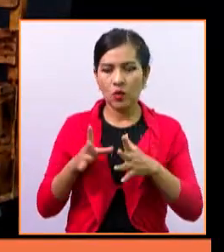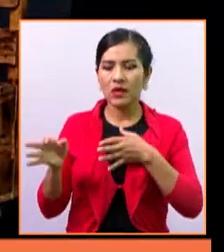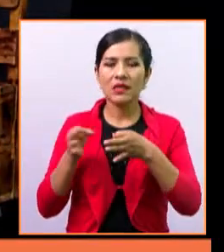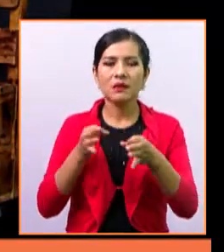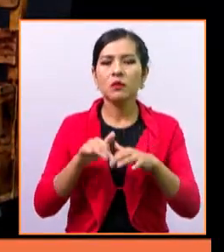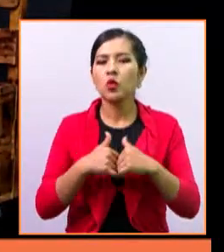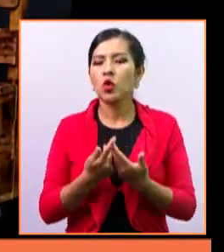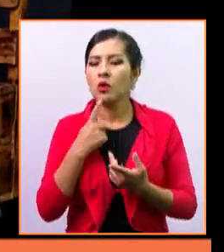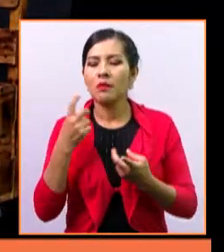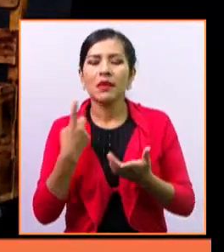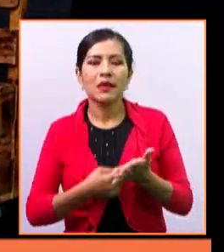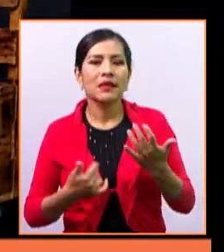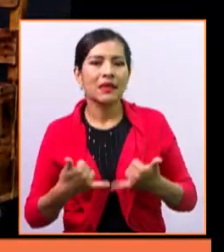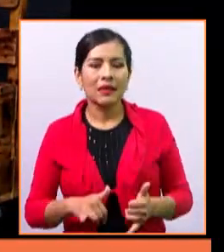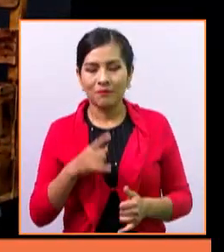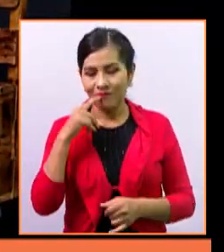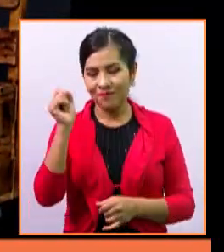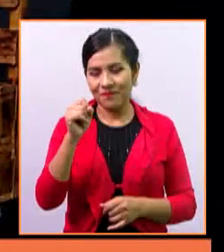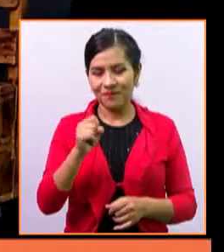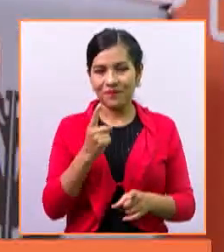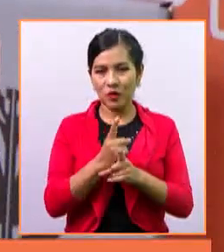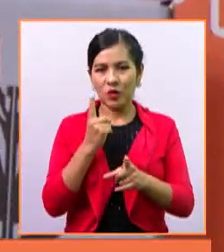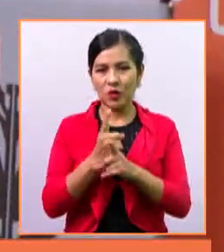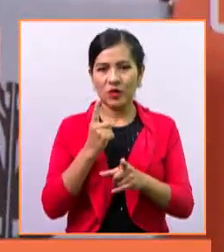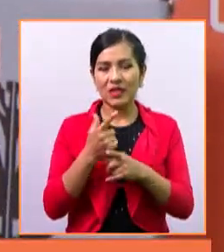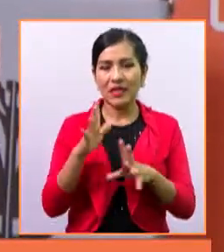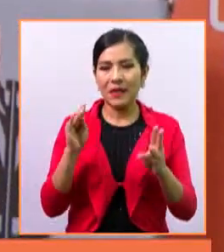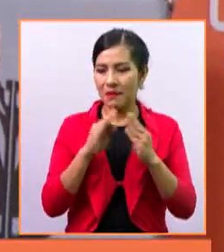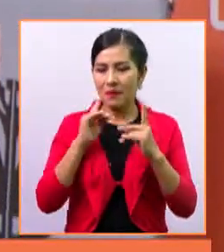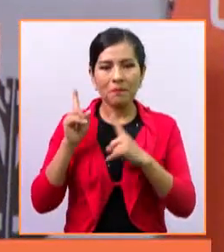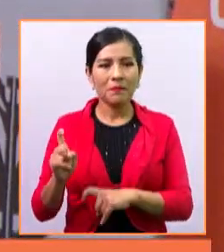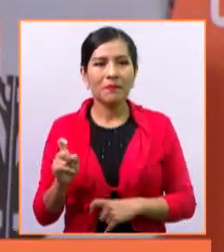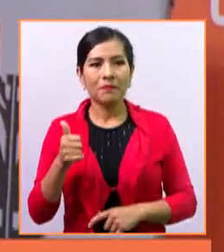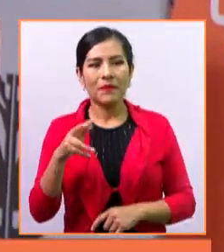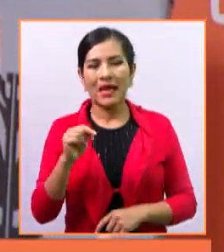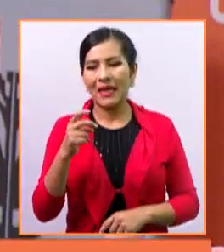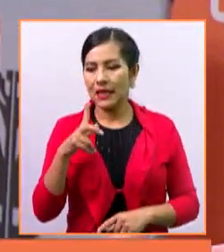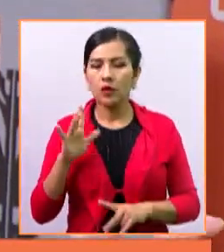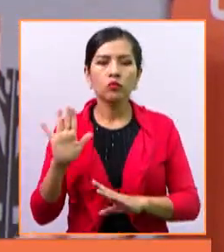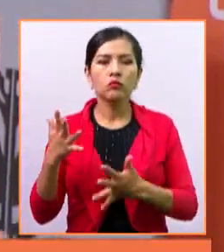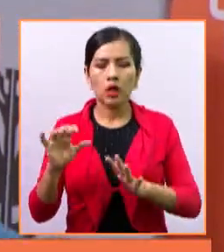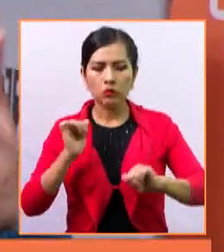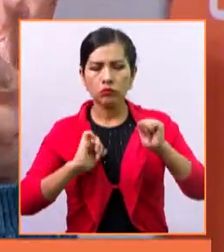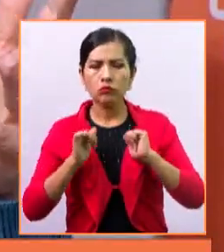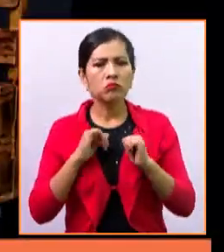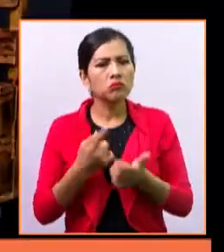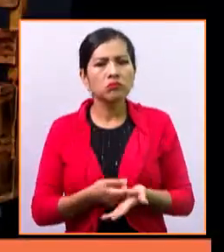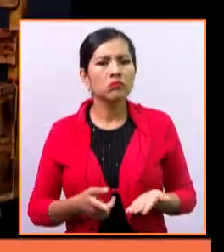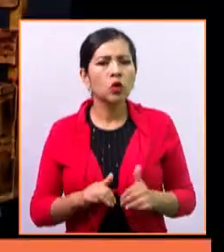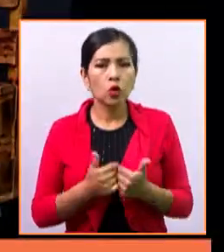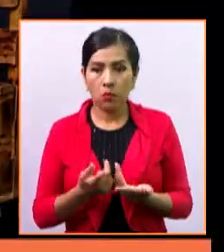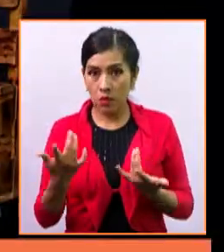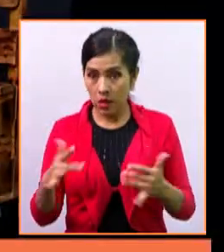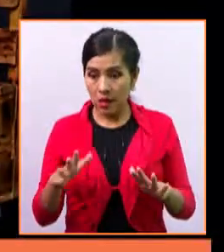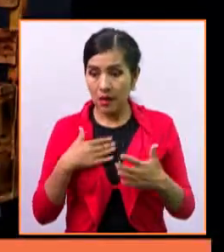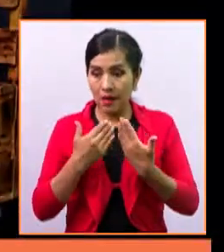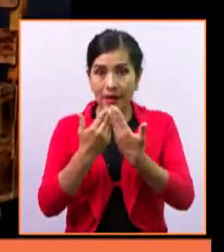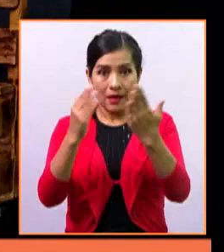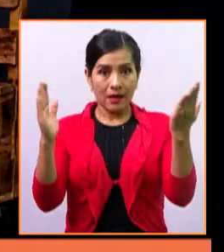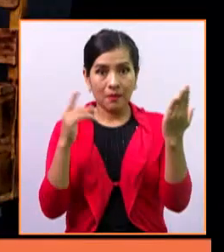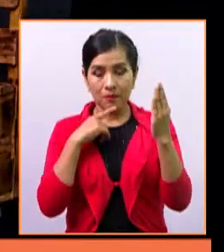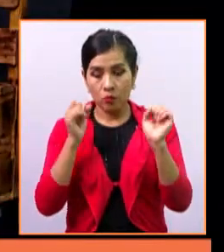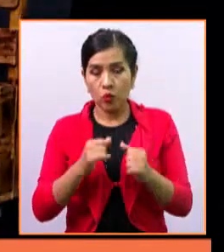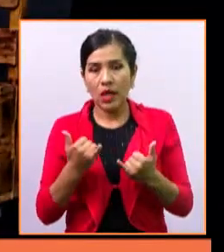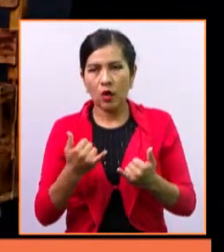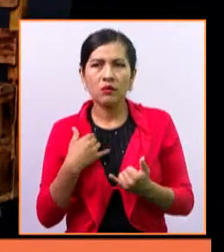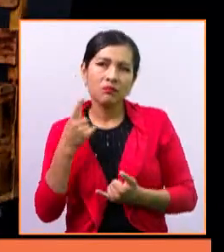él ha realizado, ¿no? Justamente yo le quería preguntar a Ángel sobre el papel y si esto te abría también la posibilidad para que tú